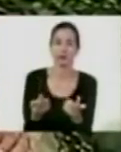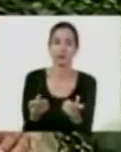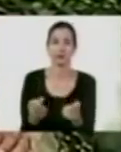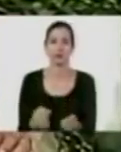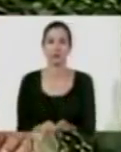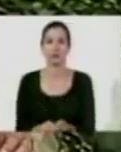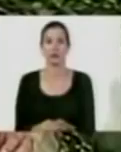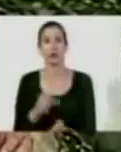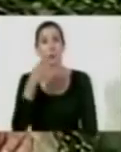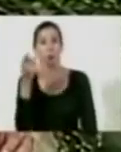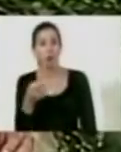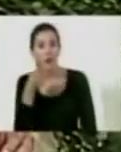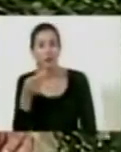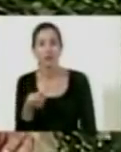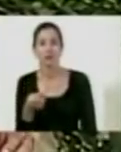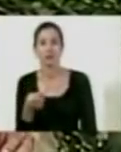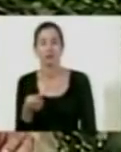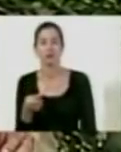política.